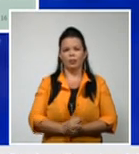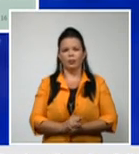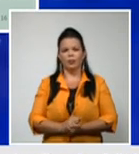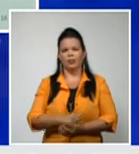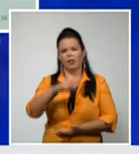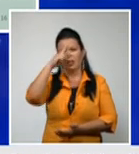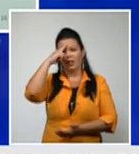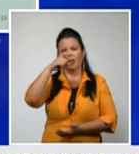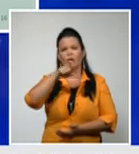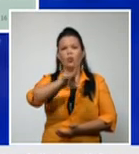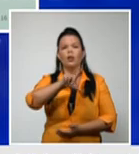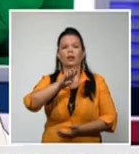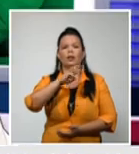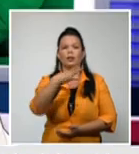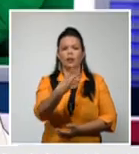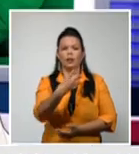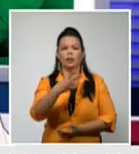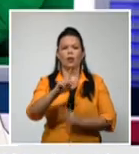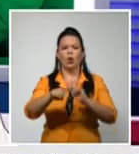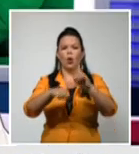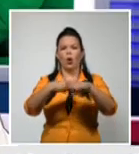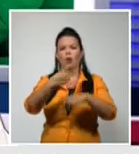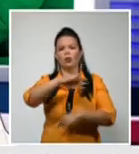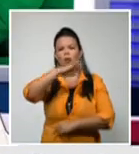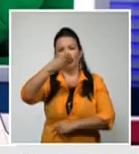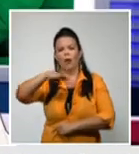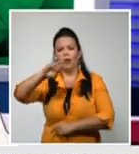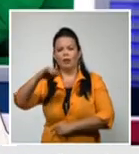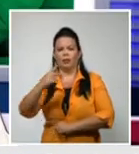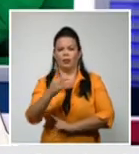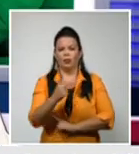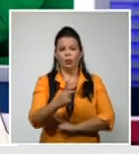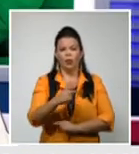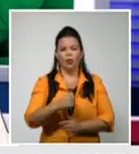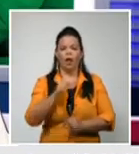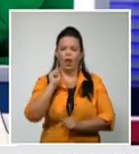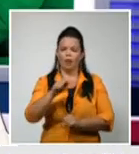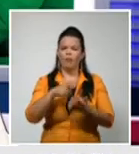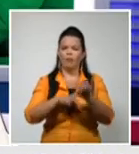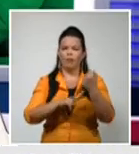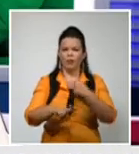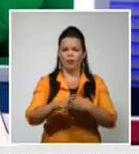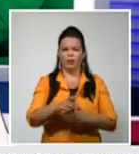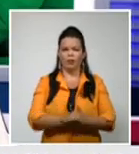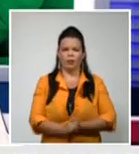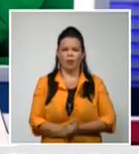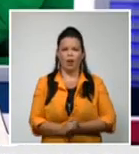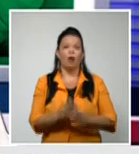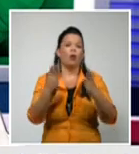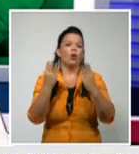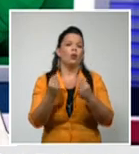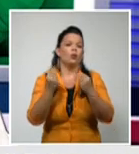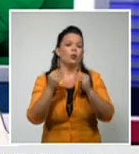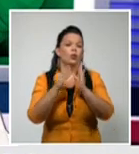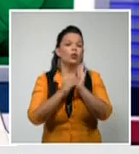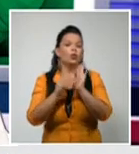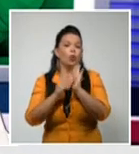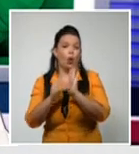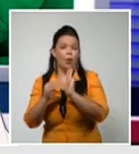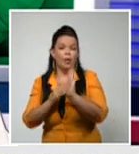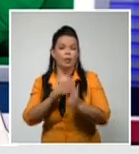y Contramaestre con 2. Esta provincia, que también estuvo meses sin confirmar ni un caso de